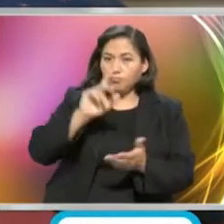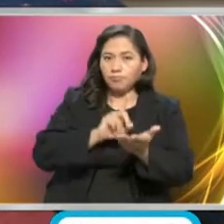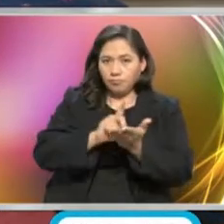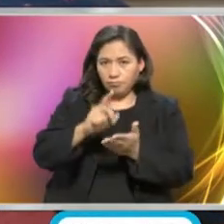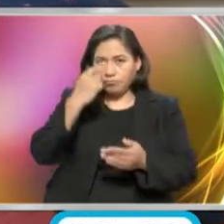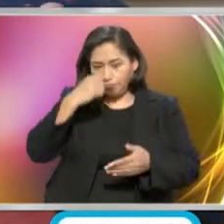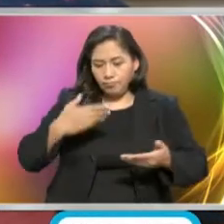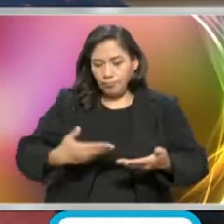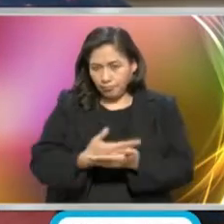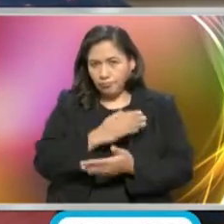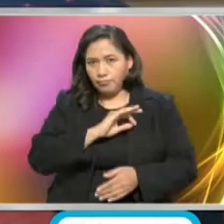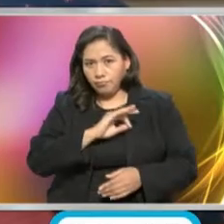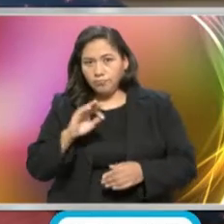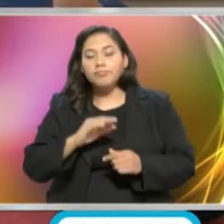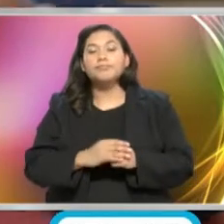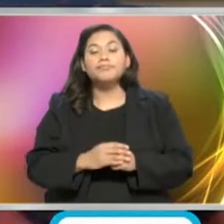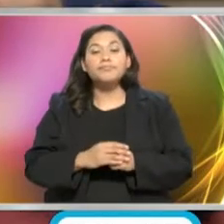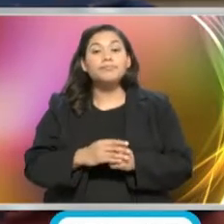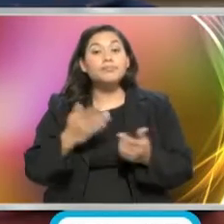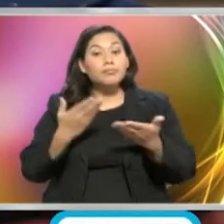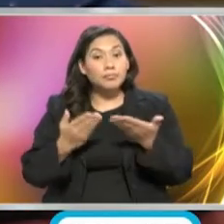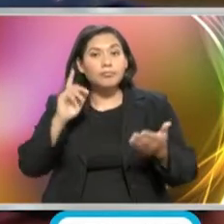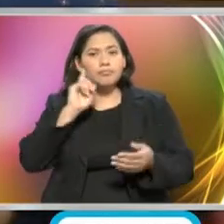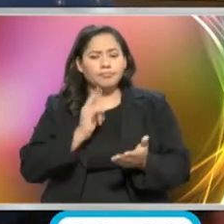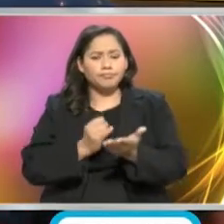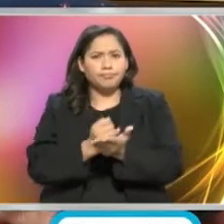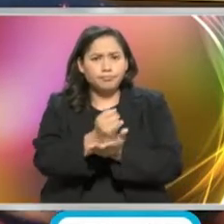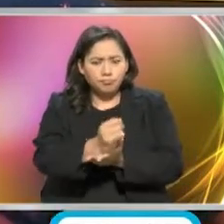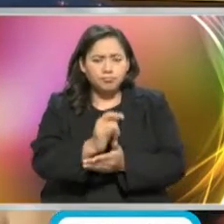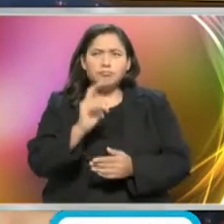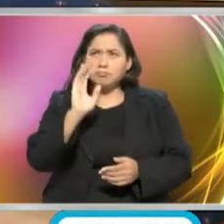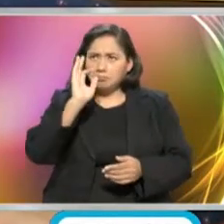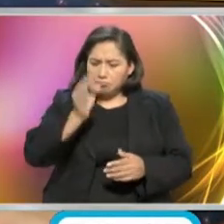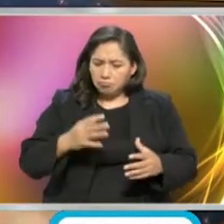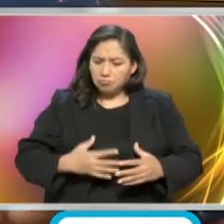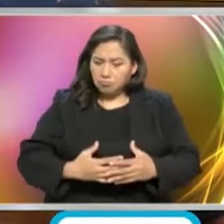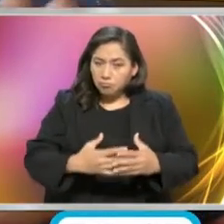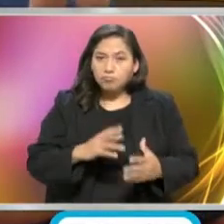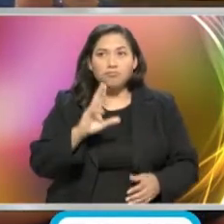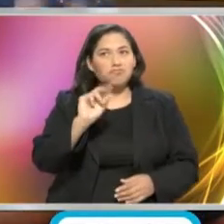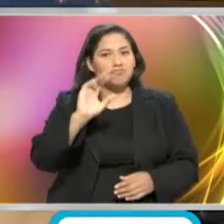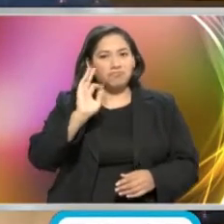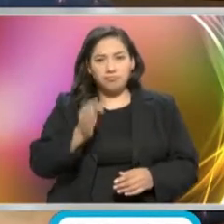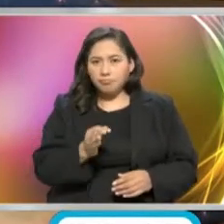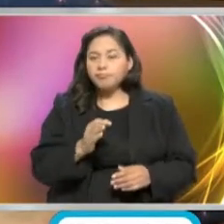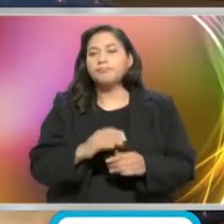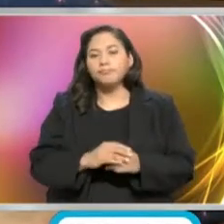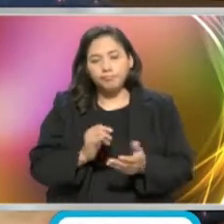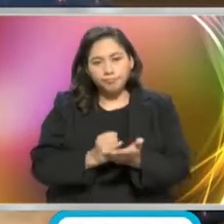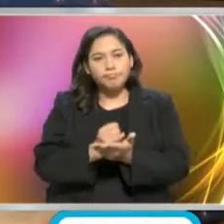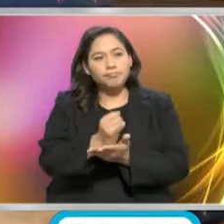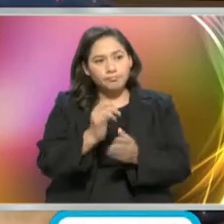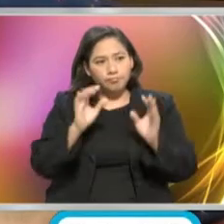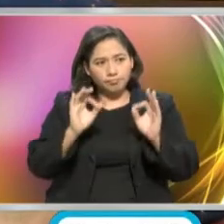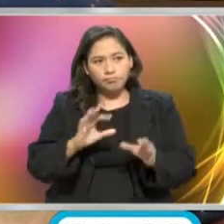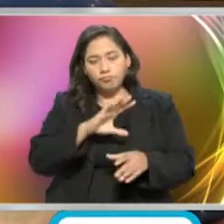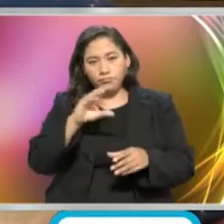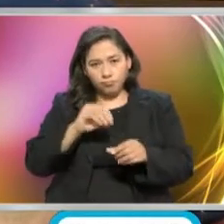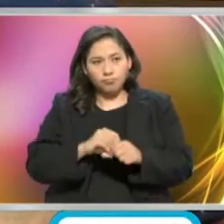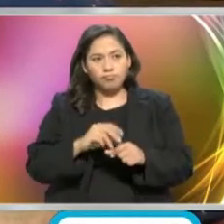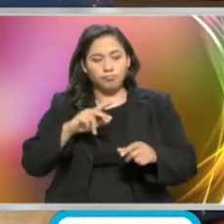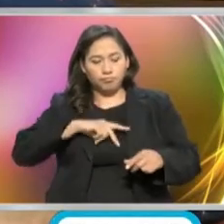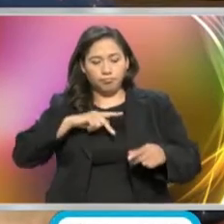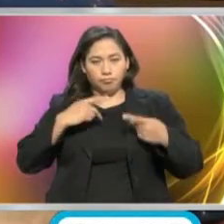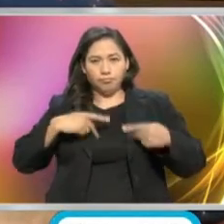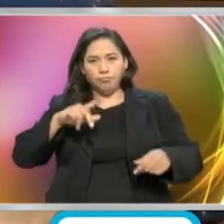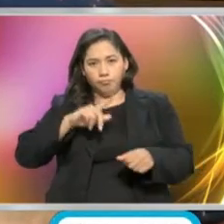pueden, si tienes ese acceso, entonces la mujer ya puede decidir cuándo se embaraza y cuándo no, y es una decisión pues completamente